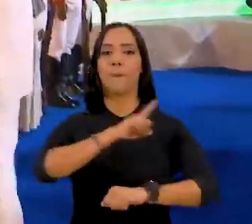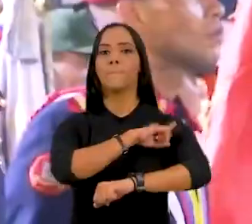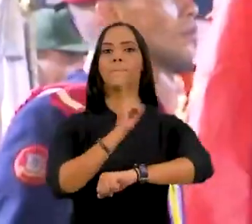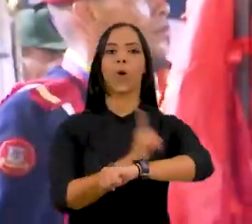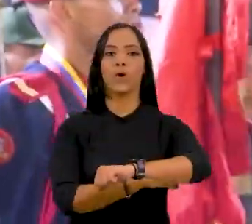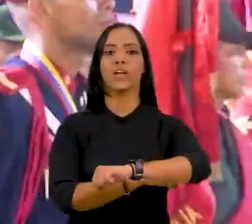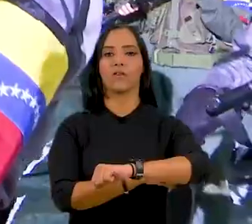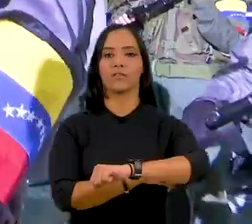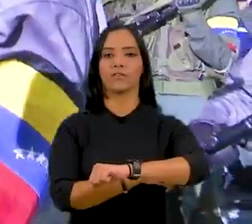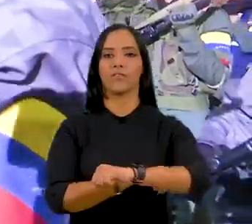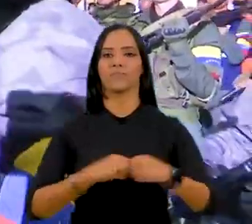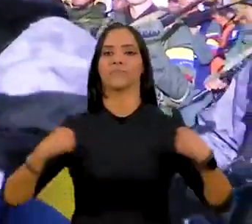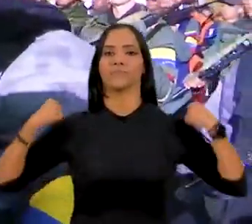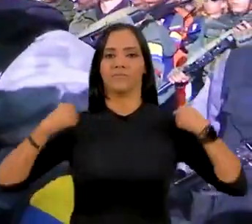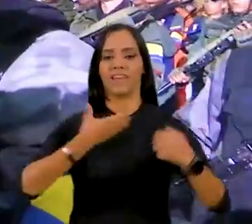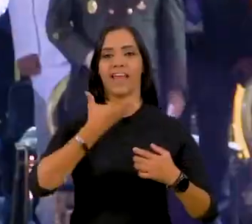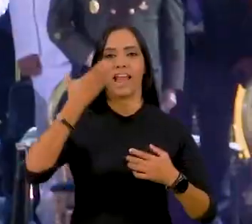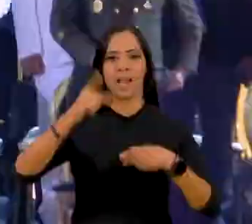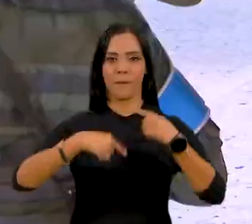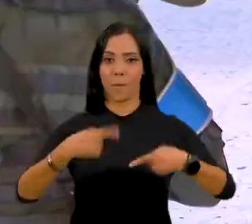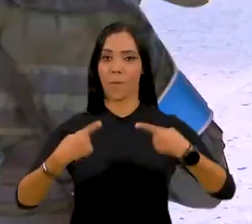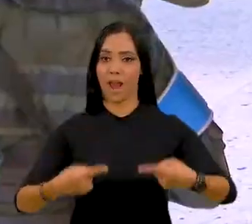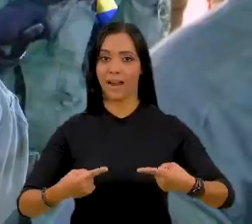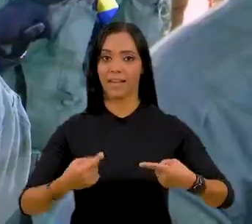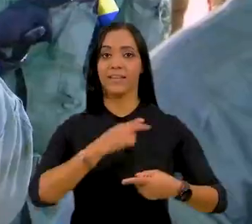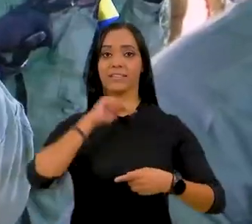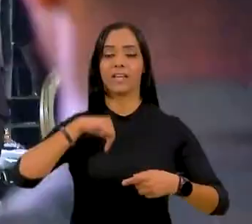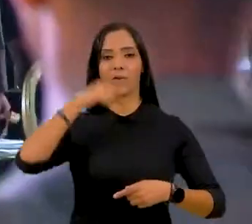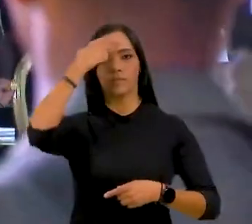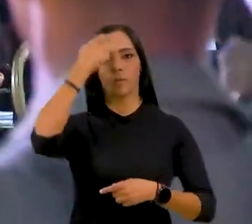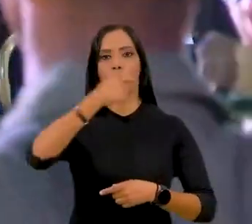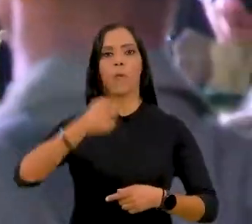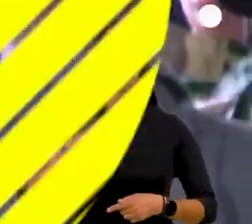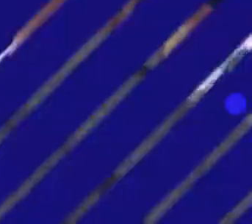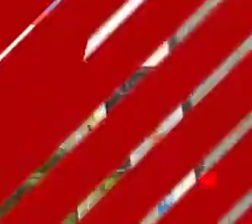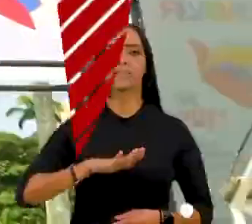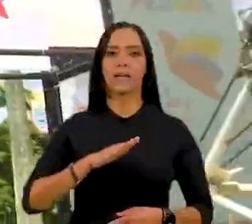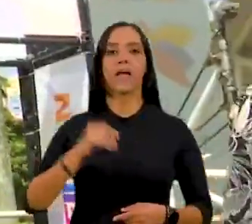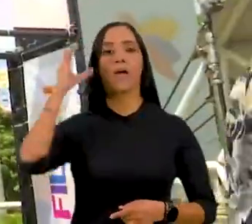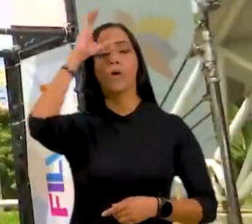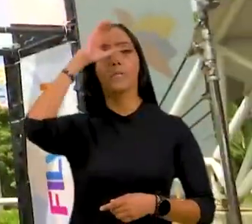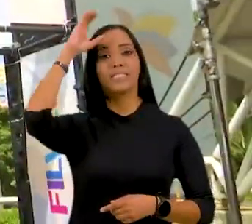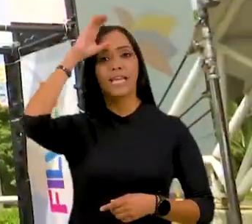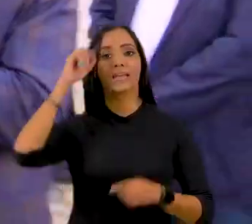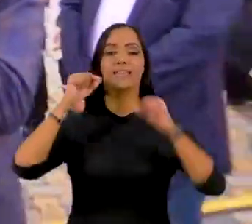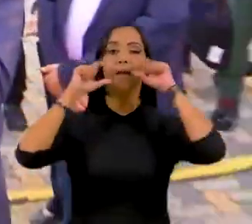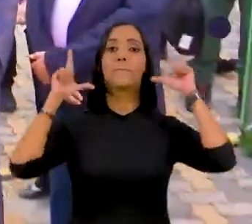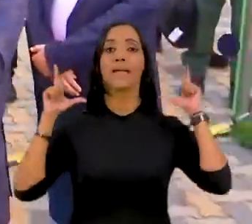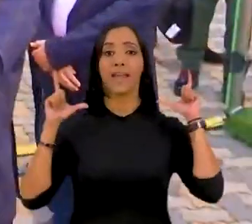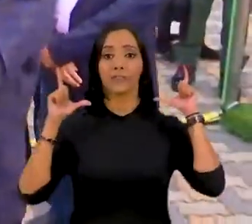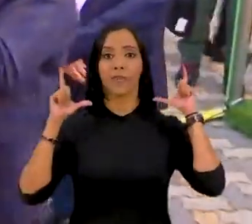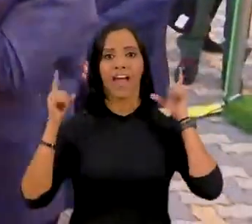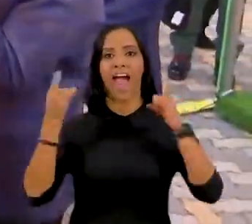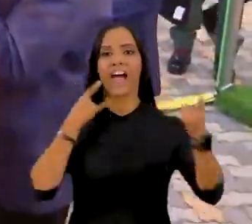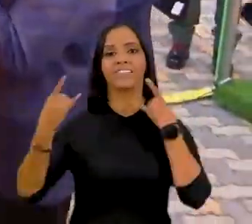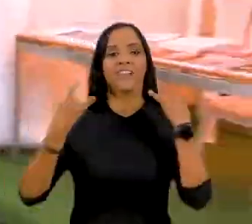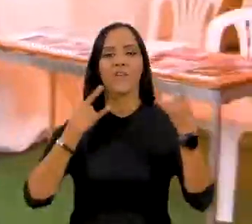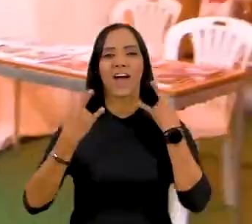si somos poderosos en el alma popular, si nuestro pueblo está consciente,